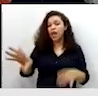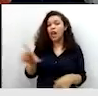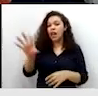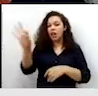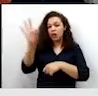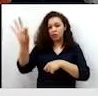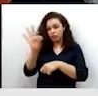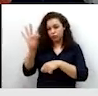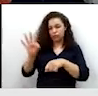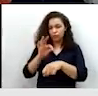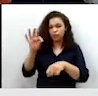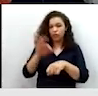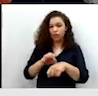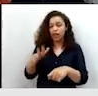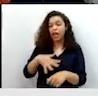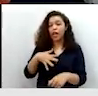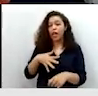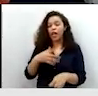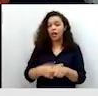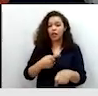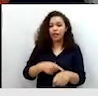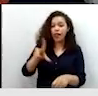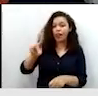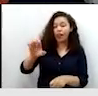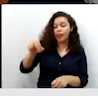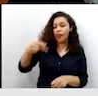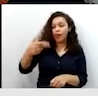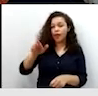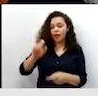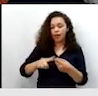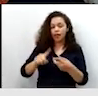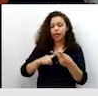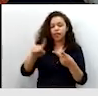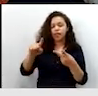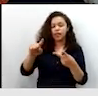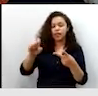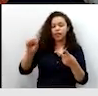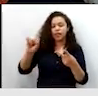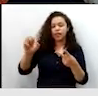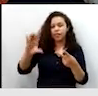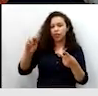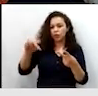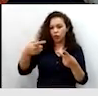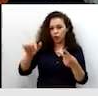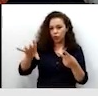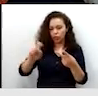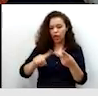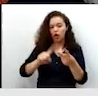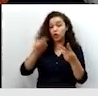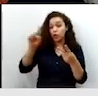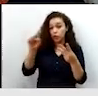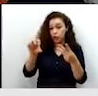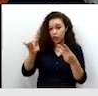que puede producir enfermedades de dengue, chikungunya, zika. Aquí, ¿qué es lo importante? Que nosotros estemos también implementando